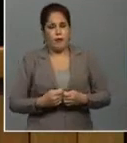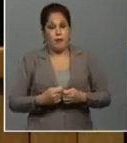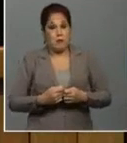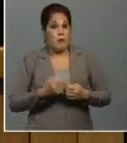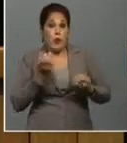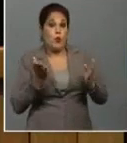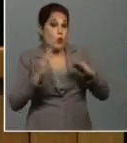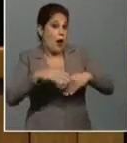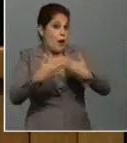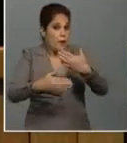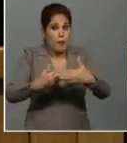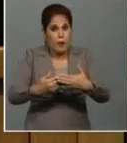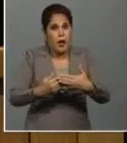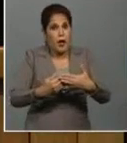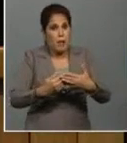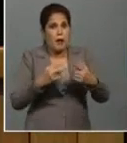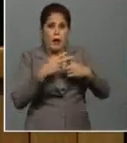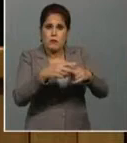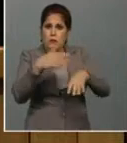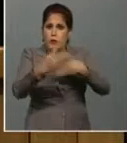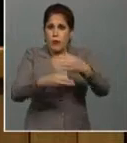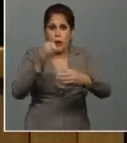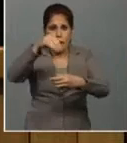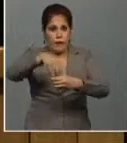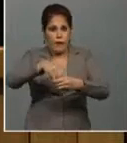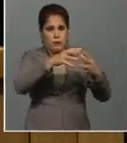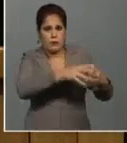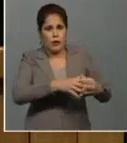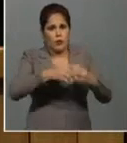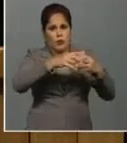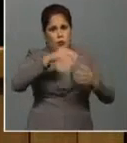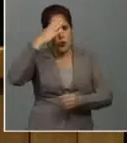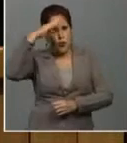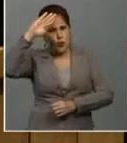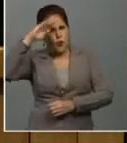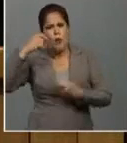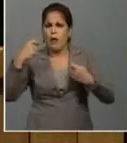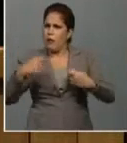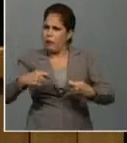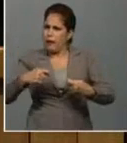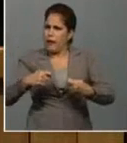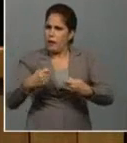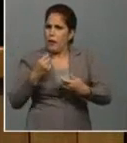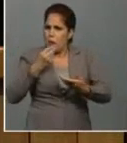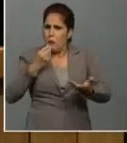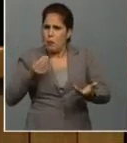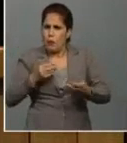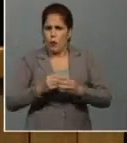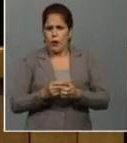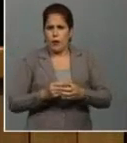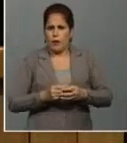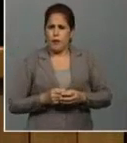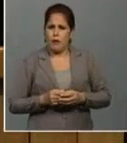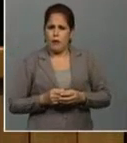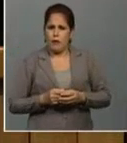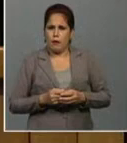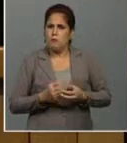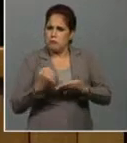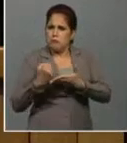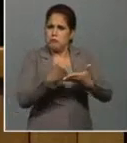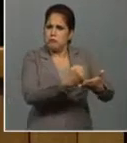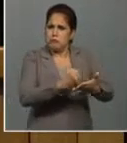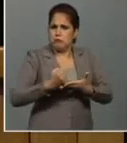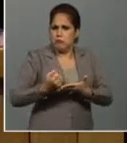verdaderamente se busca solución a problemas tan complejos como honestidad y ánimos de alcanzar resultados